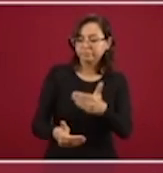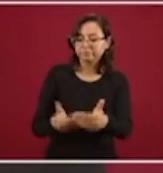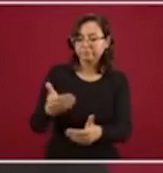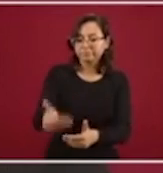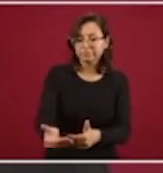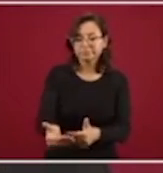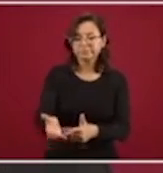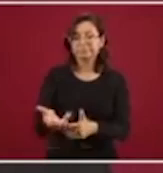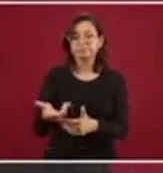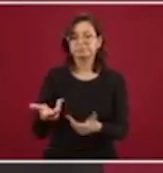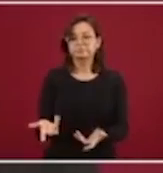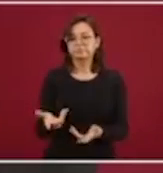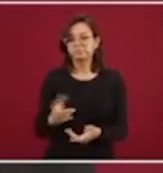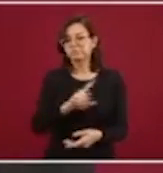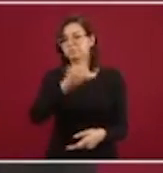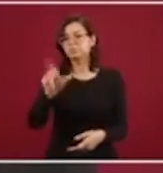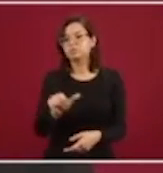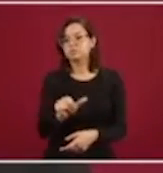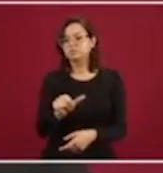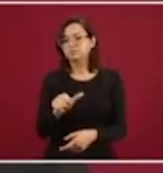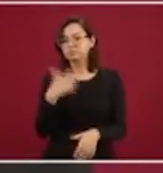y qué sigue.